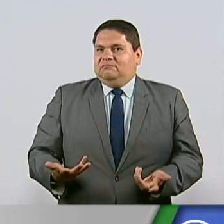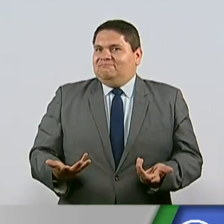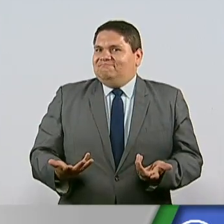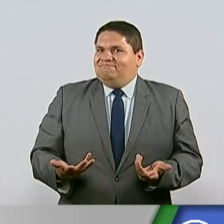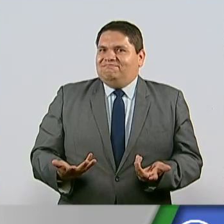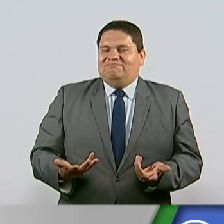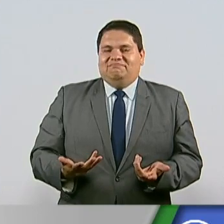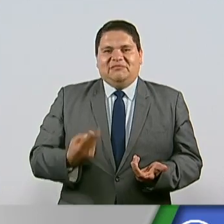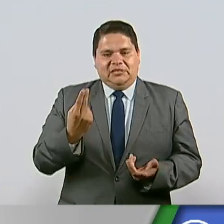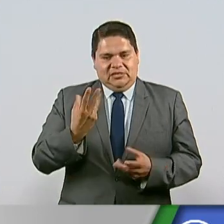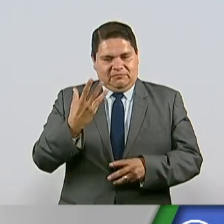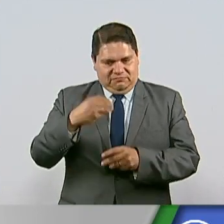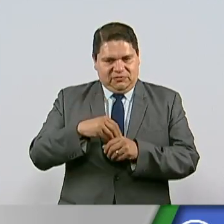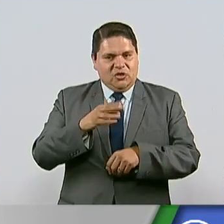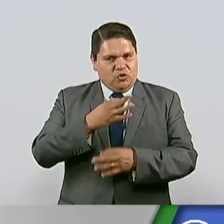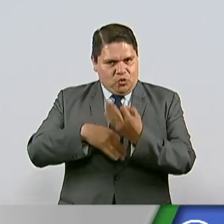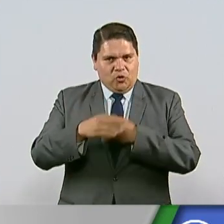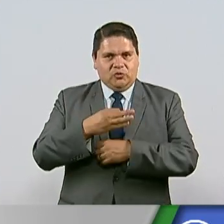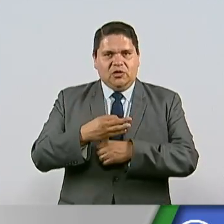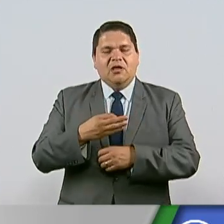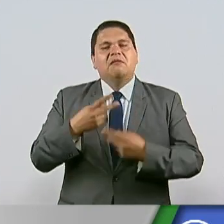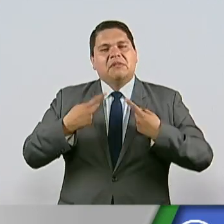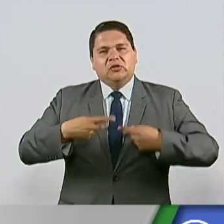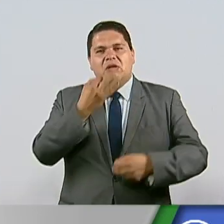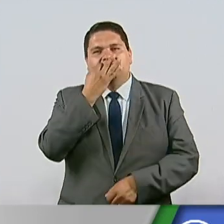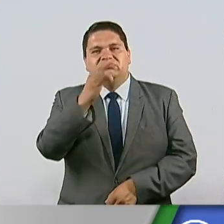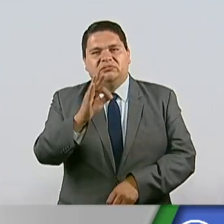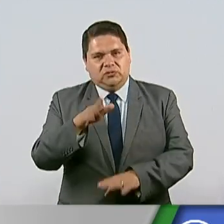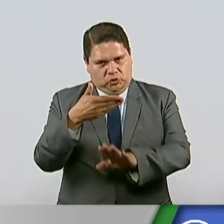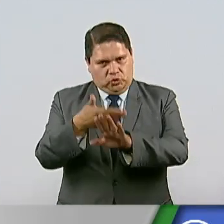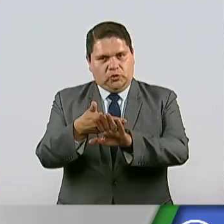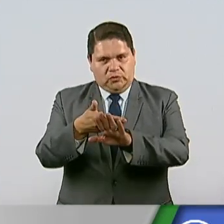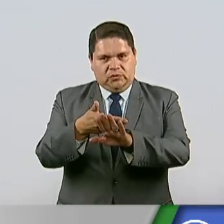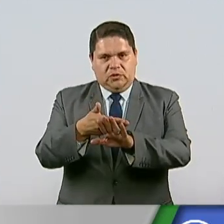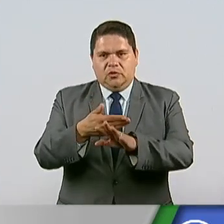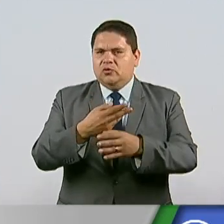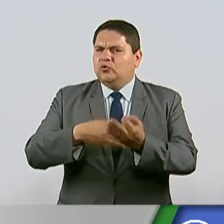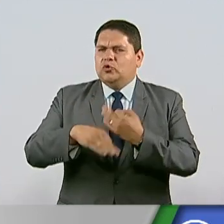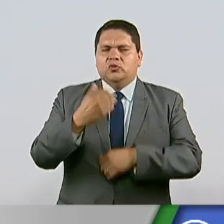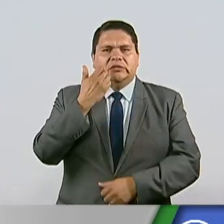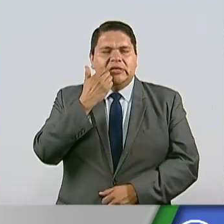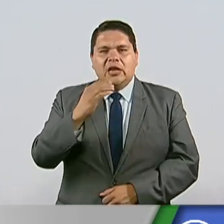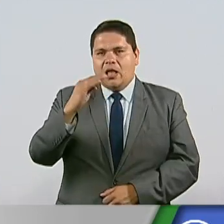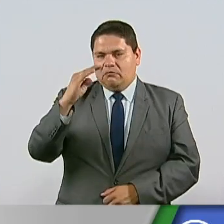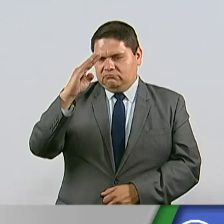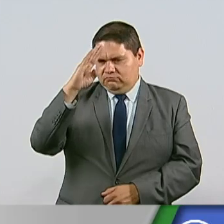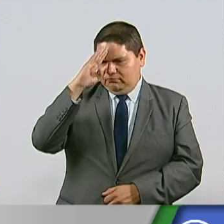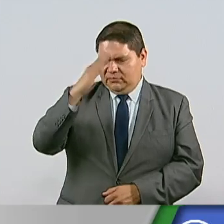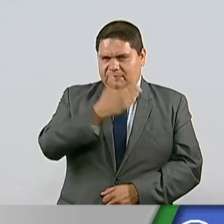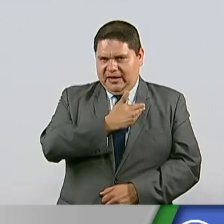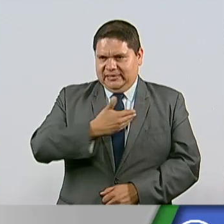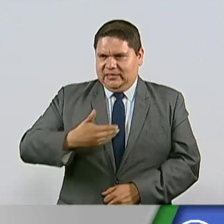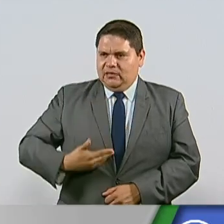e incluyente. Y segundo, ofende a los demás. Todos queremos un presidente que sea como jefe de